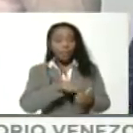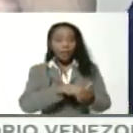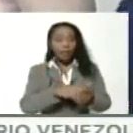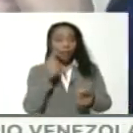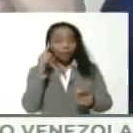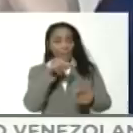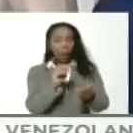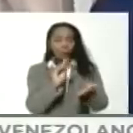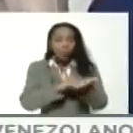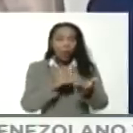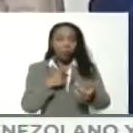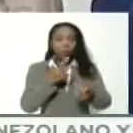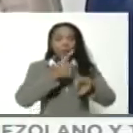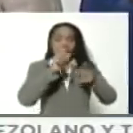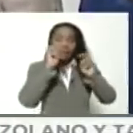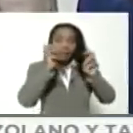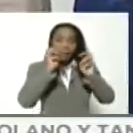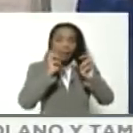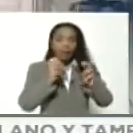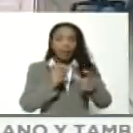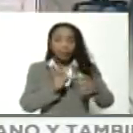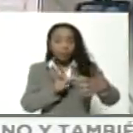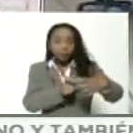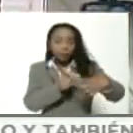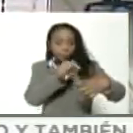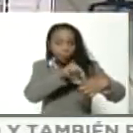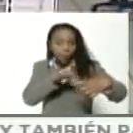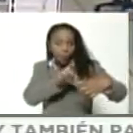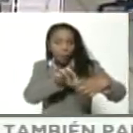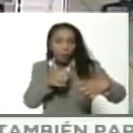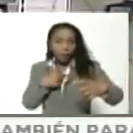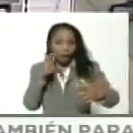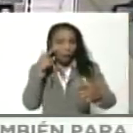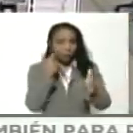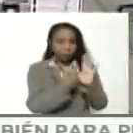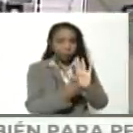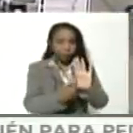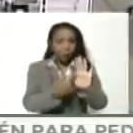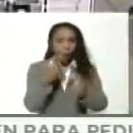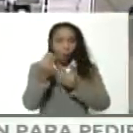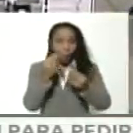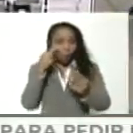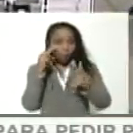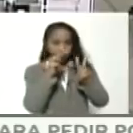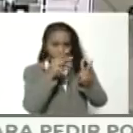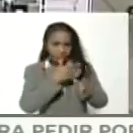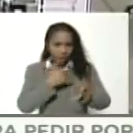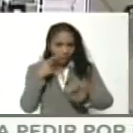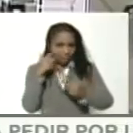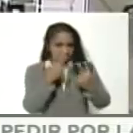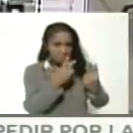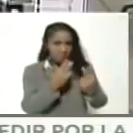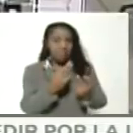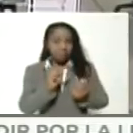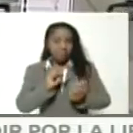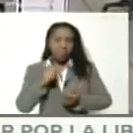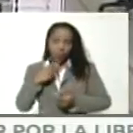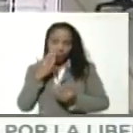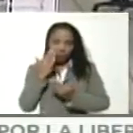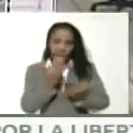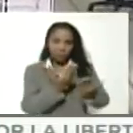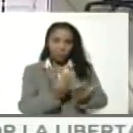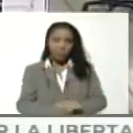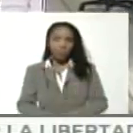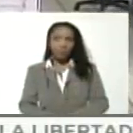para colocar componentes a través de la tarjeta. Queríamos hacerle una muestra, si usted quiere observarlo. Pasamos por acá.